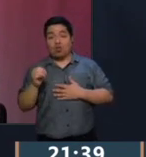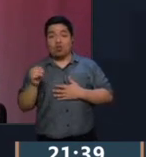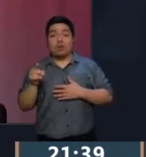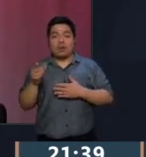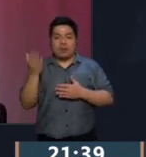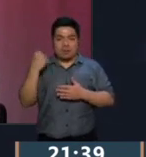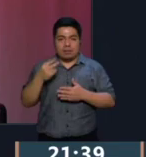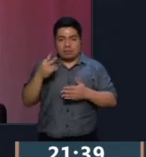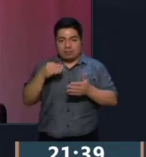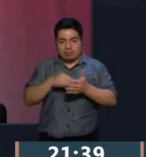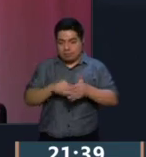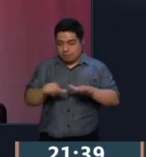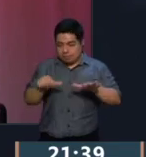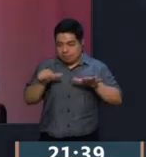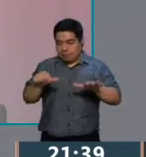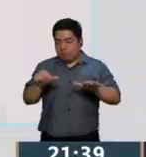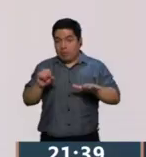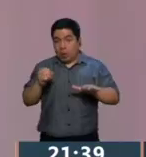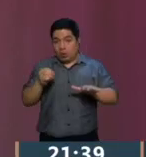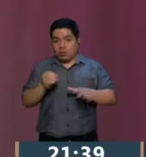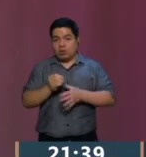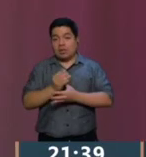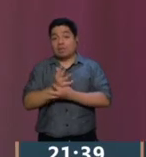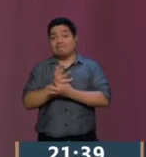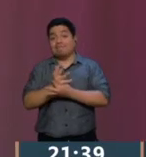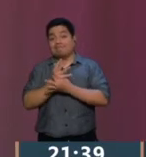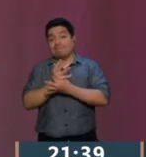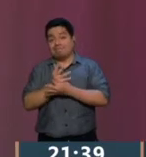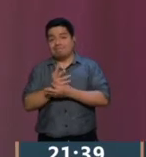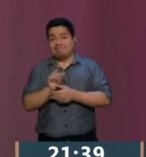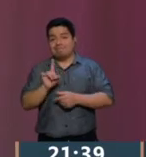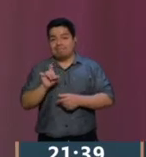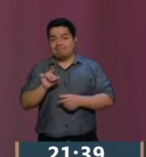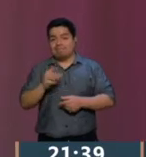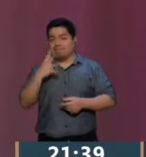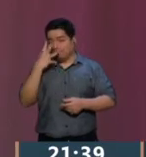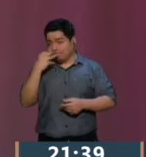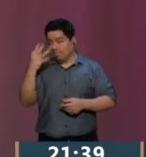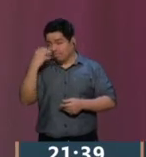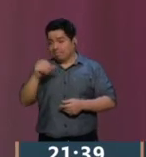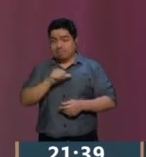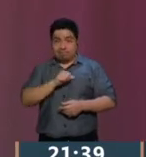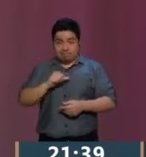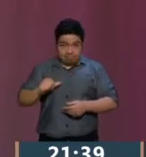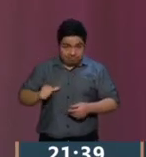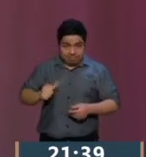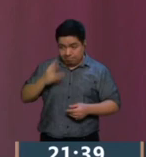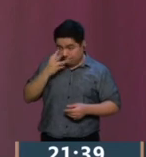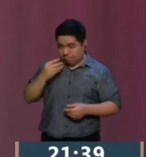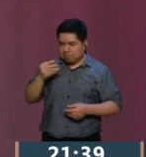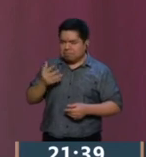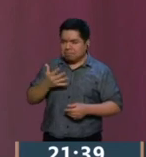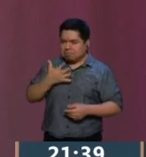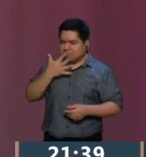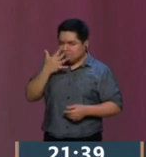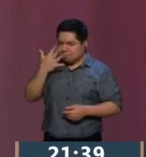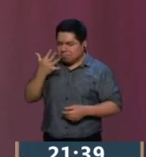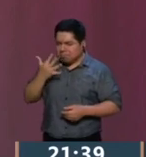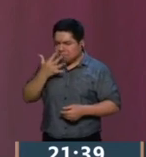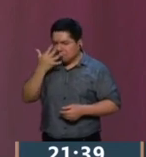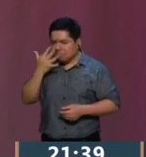año 2016, reportó que también en la alcaldía Coyoacán se percibió un